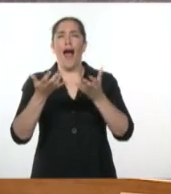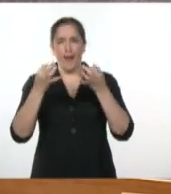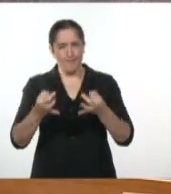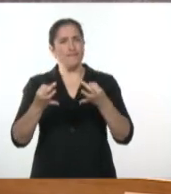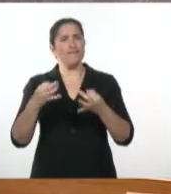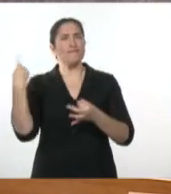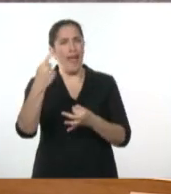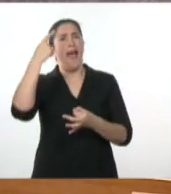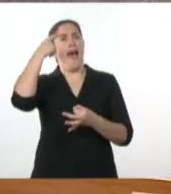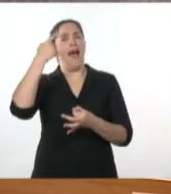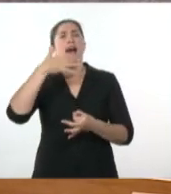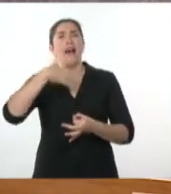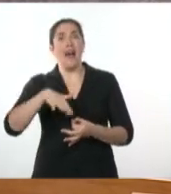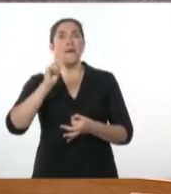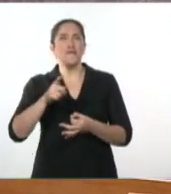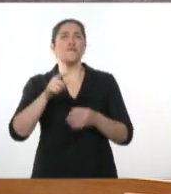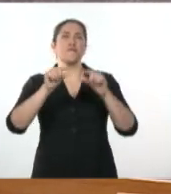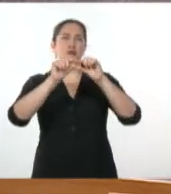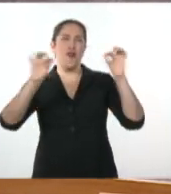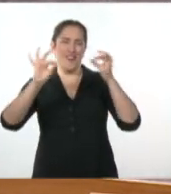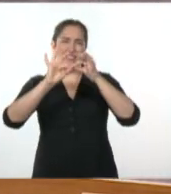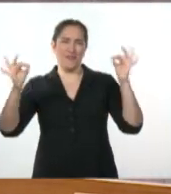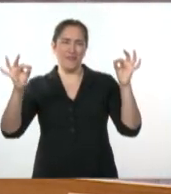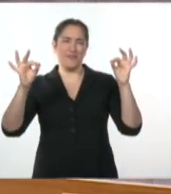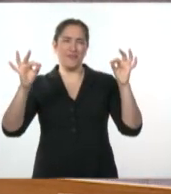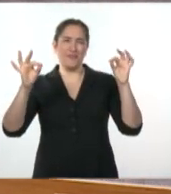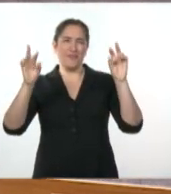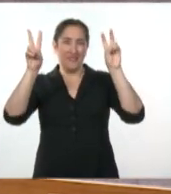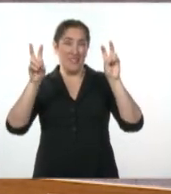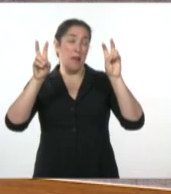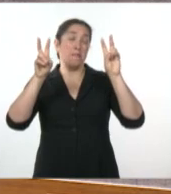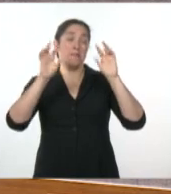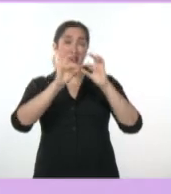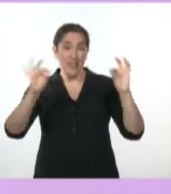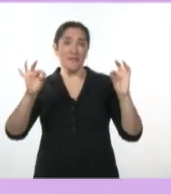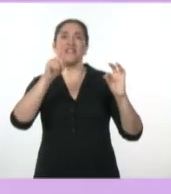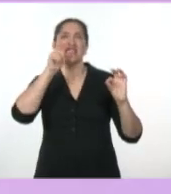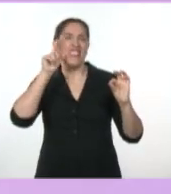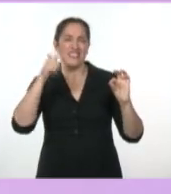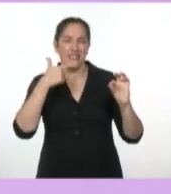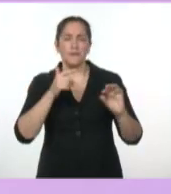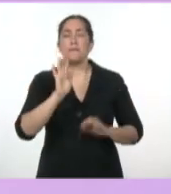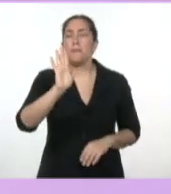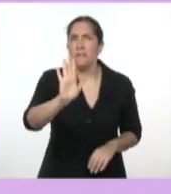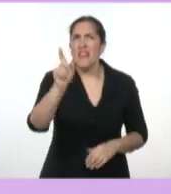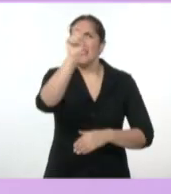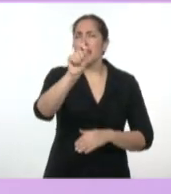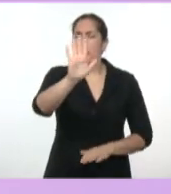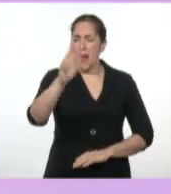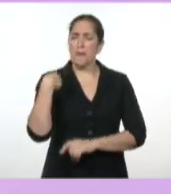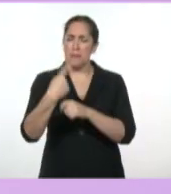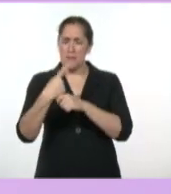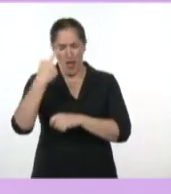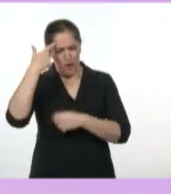teoría? A esta tesis. Sí. Que, espera, antes de escribir, déjame pensar, que, sí.